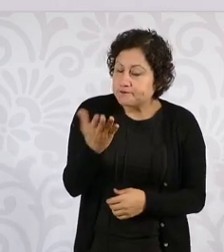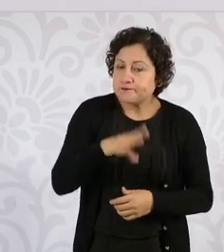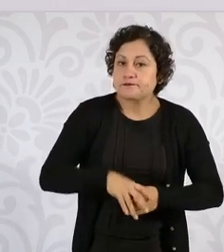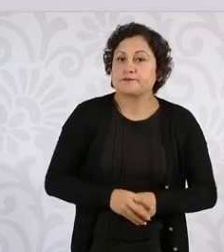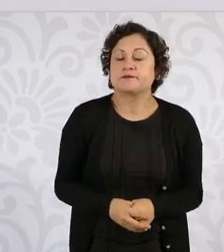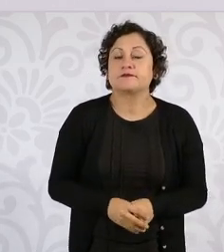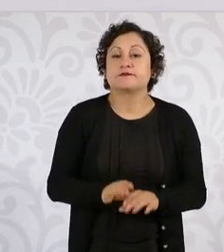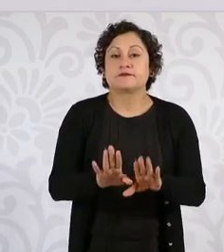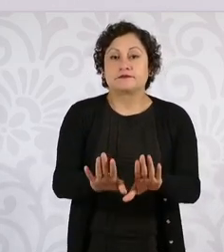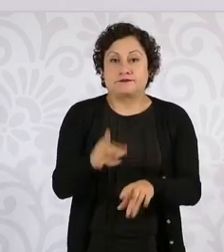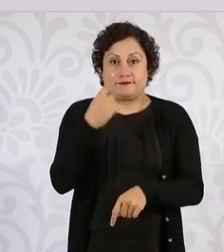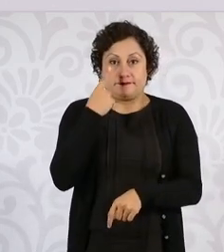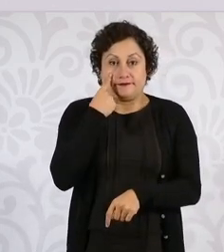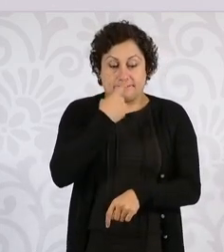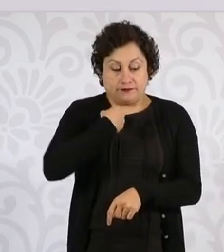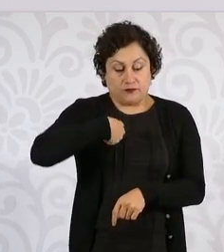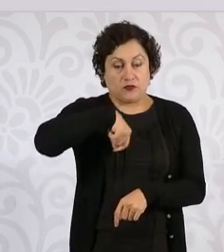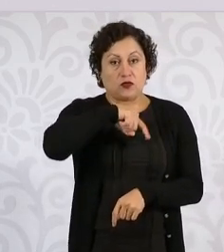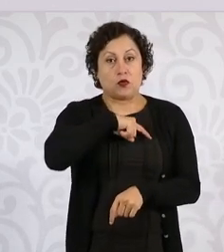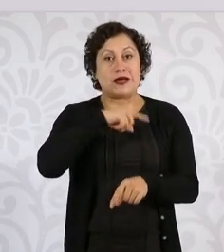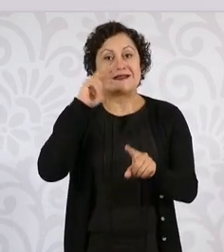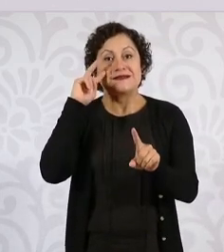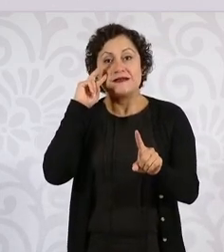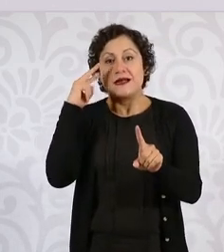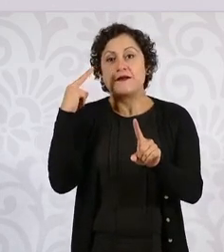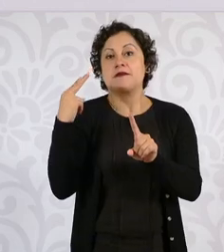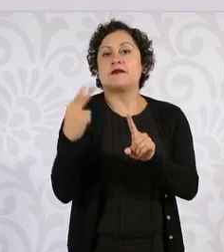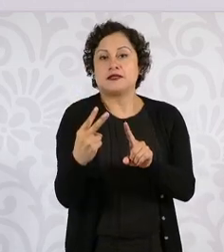Nuestra visión, y además dio resultados,